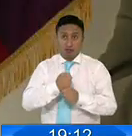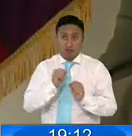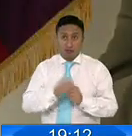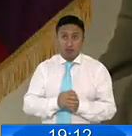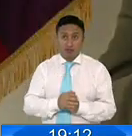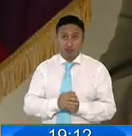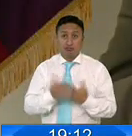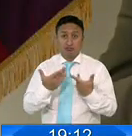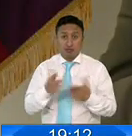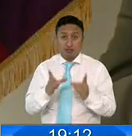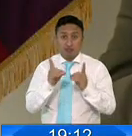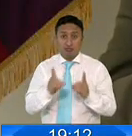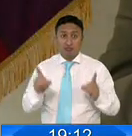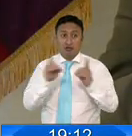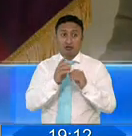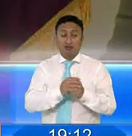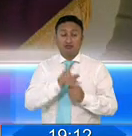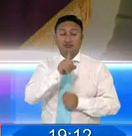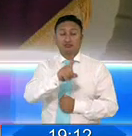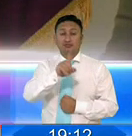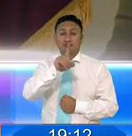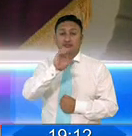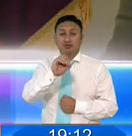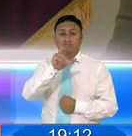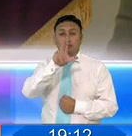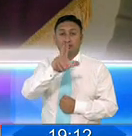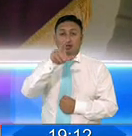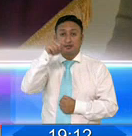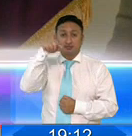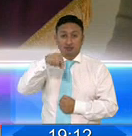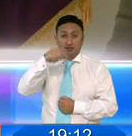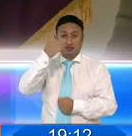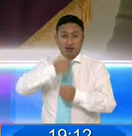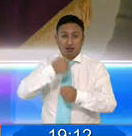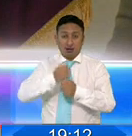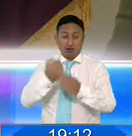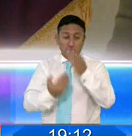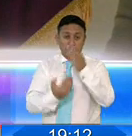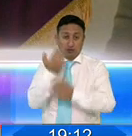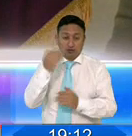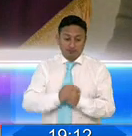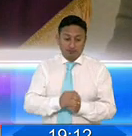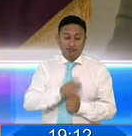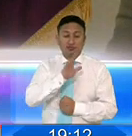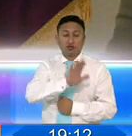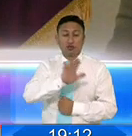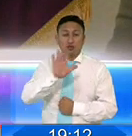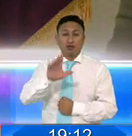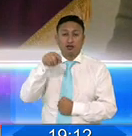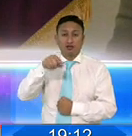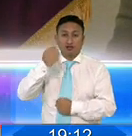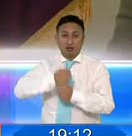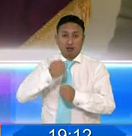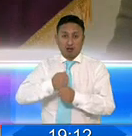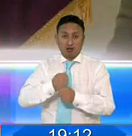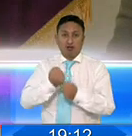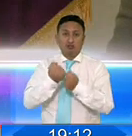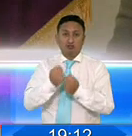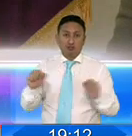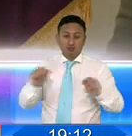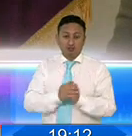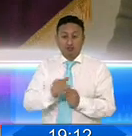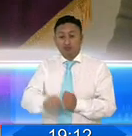una cifra superior a los 103 mil empleos creados y además cerca de 55 mil empleos salvados con